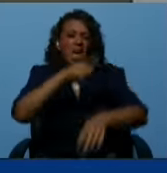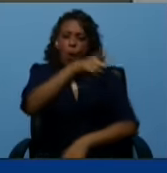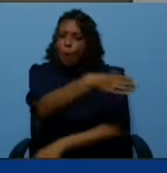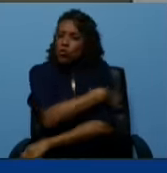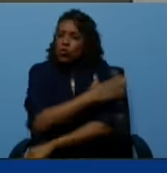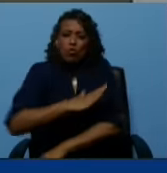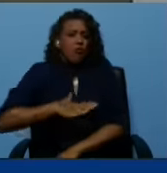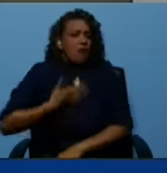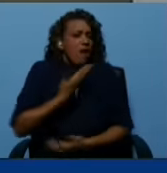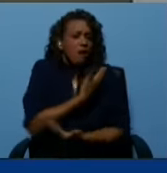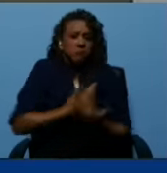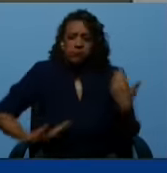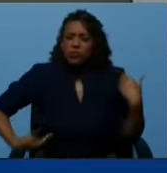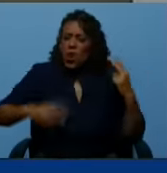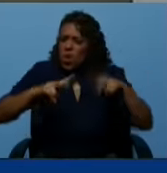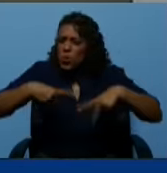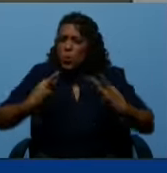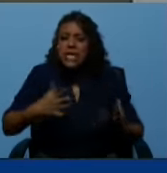Hubo quienes